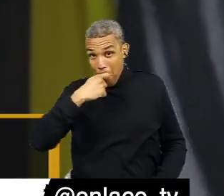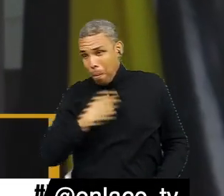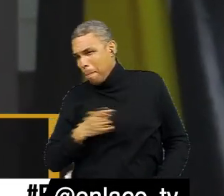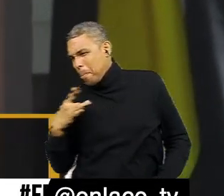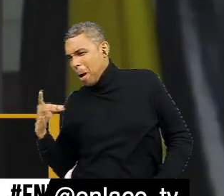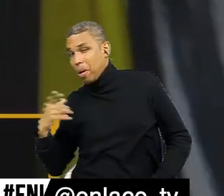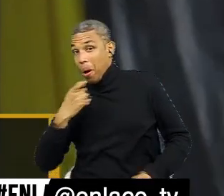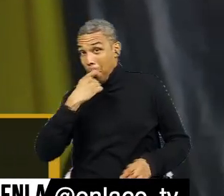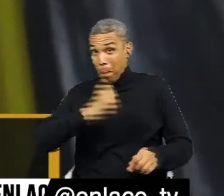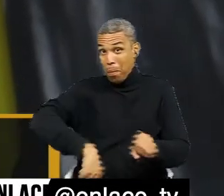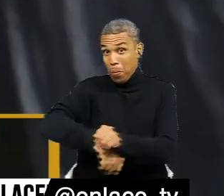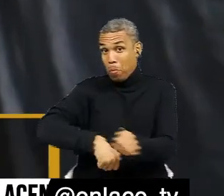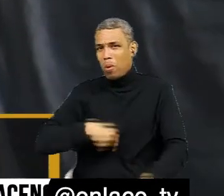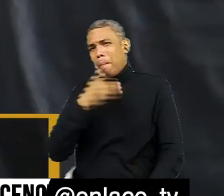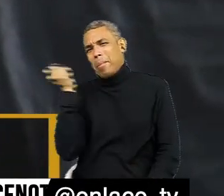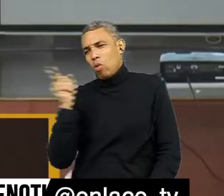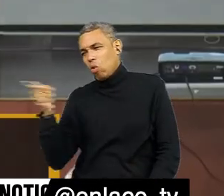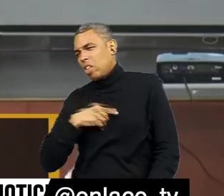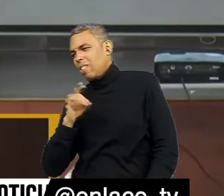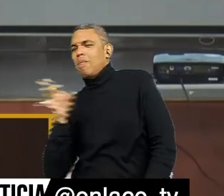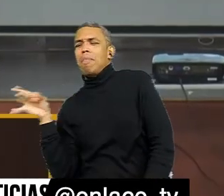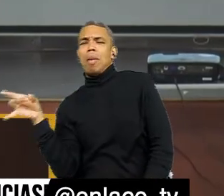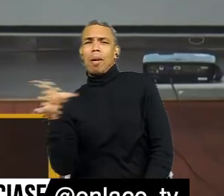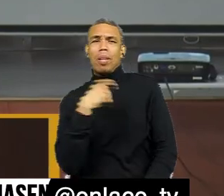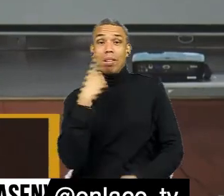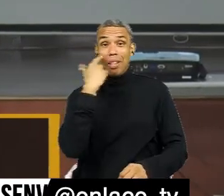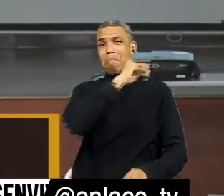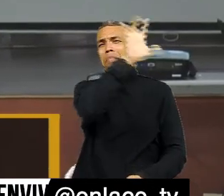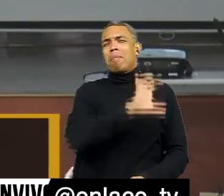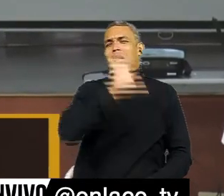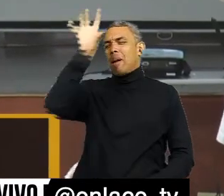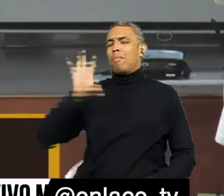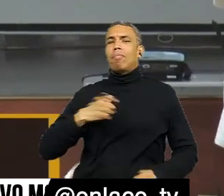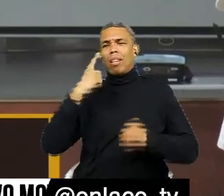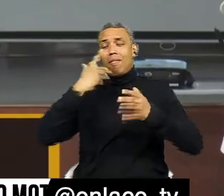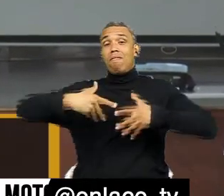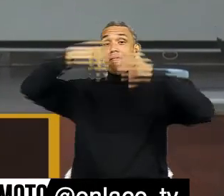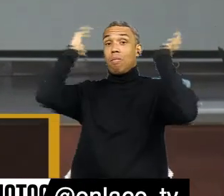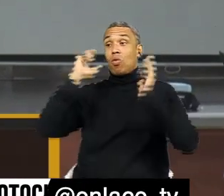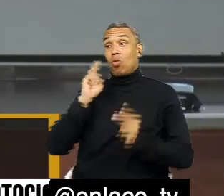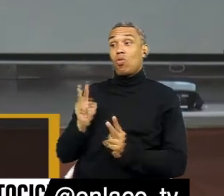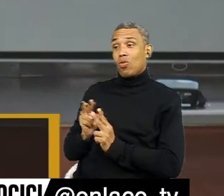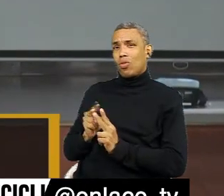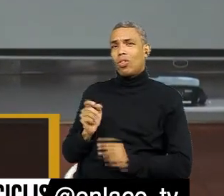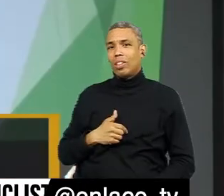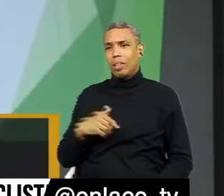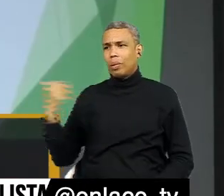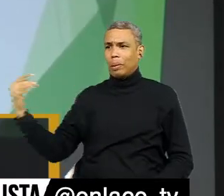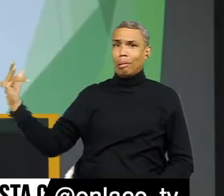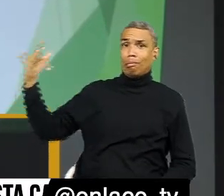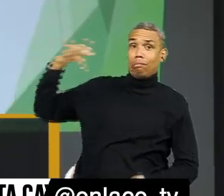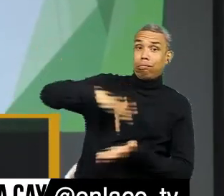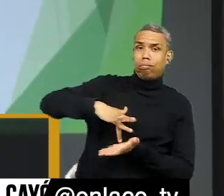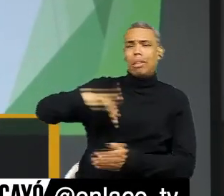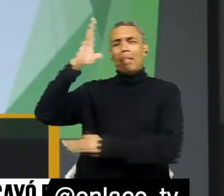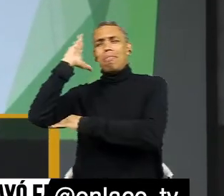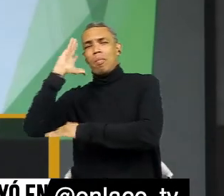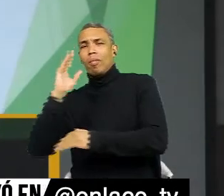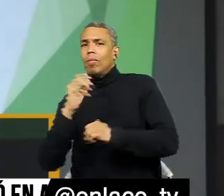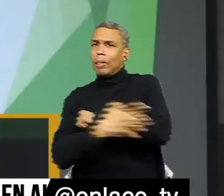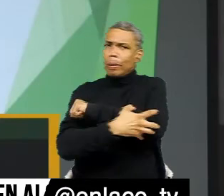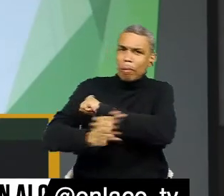los diferentes torneos a nivel mundial. Y creo que tenerlo en Barranca Bermeja hoy y felicitar la asistencia, el interés que le ha puesto toda la